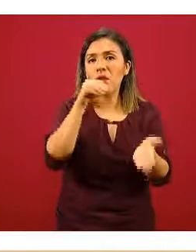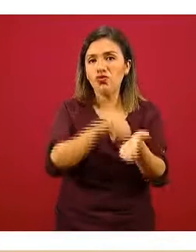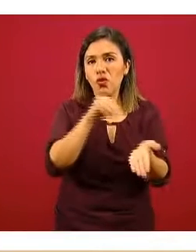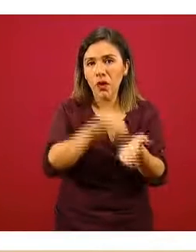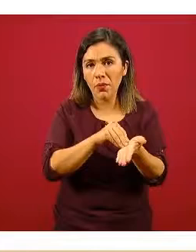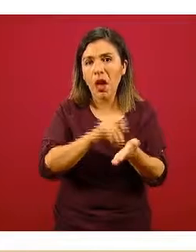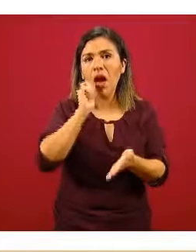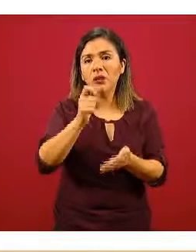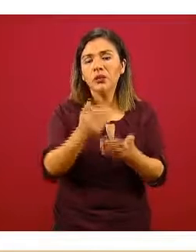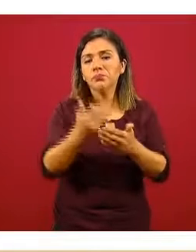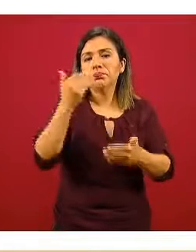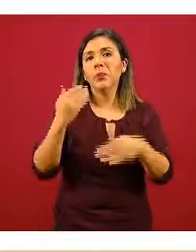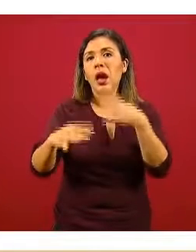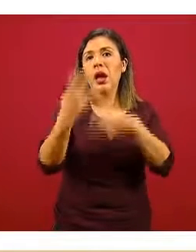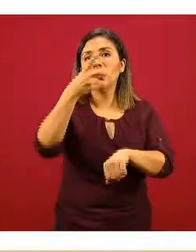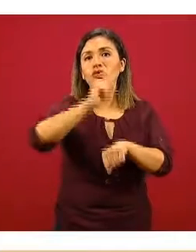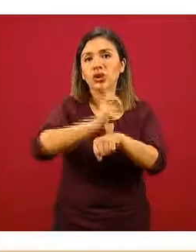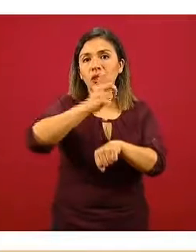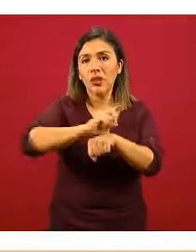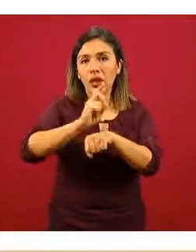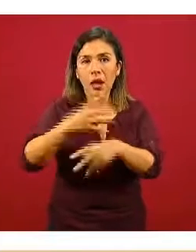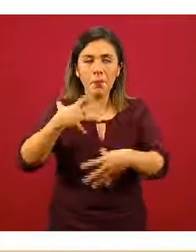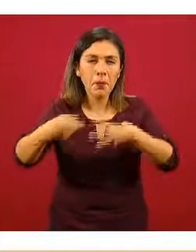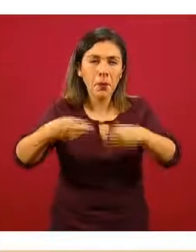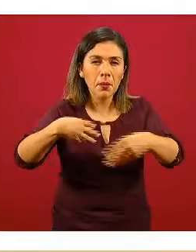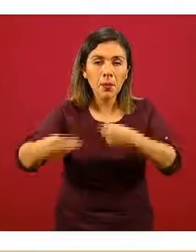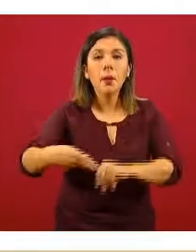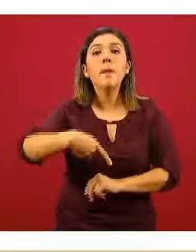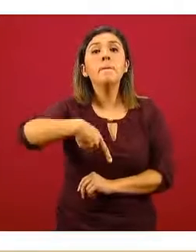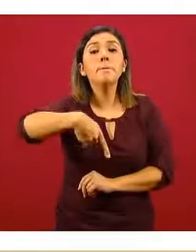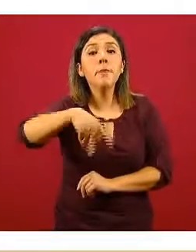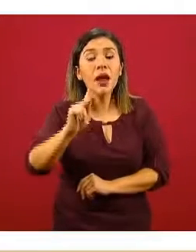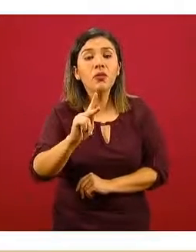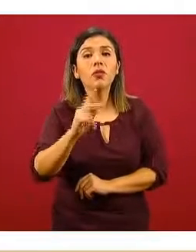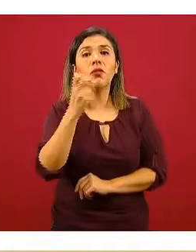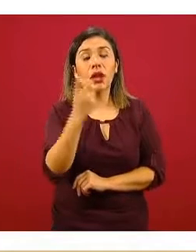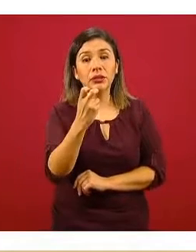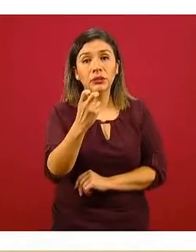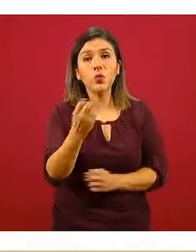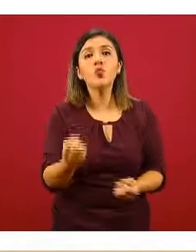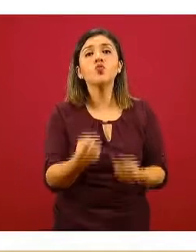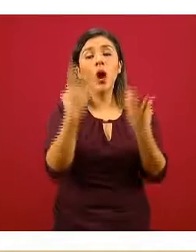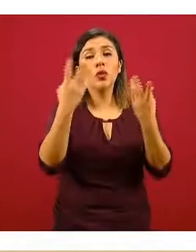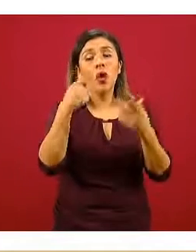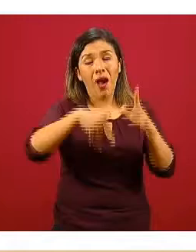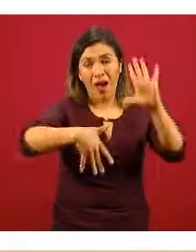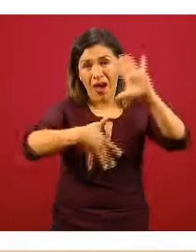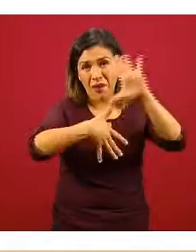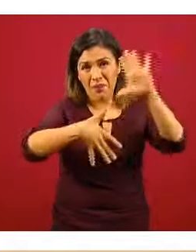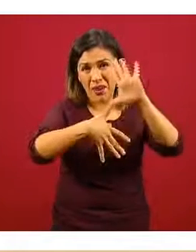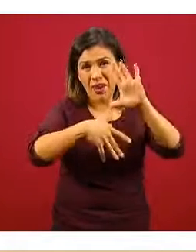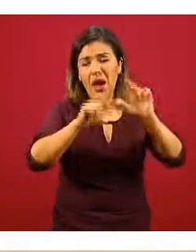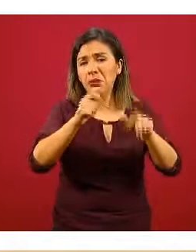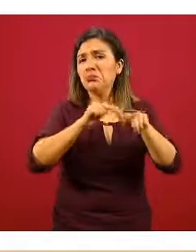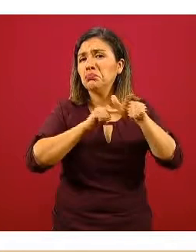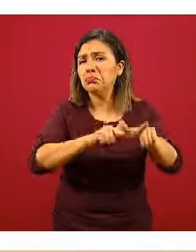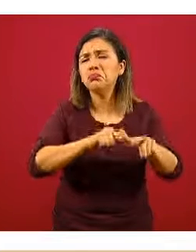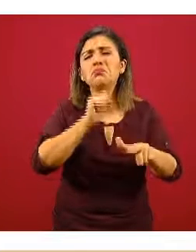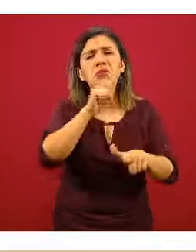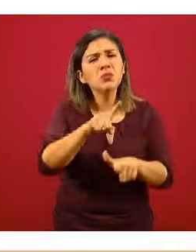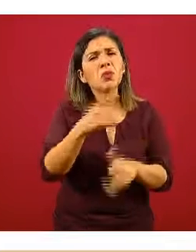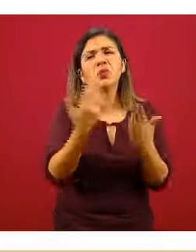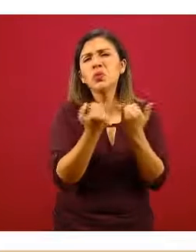decir, en los últimos 14 días, más sin embargo, la proporción de estos casos para las Américas ha estado siempre rondeando